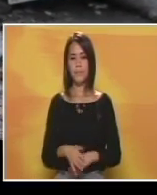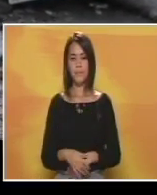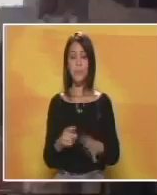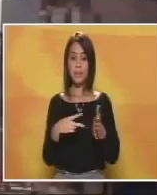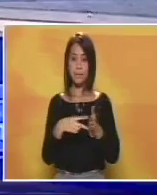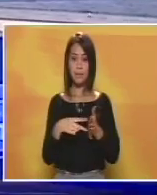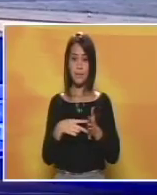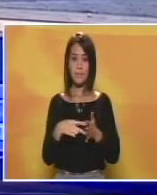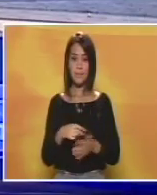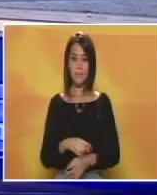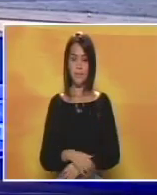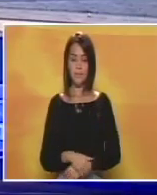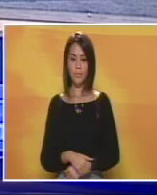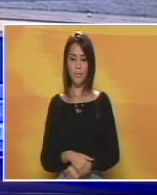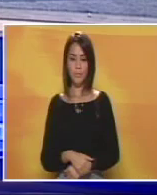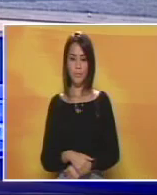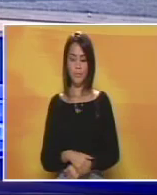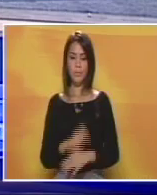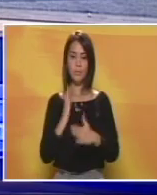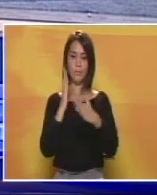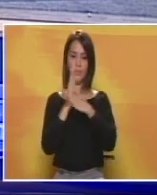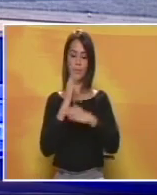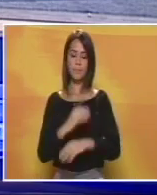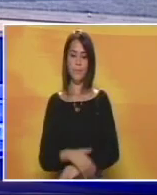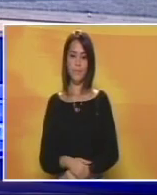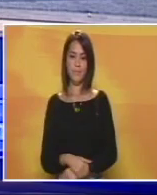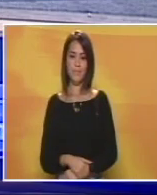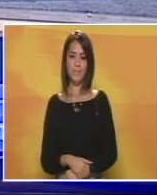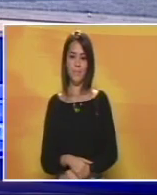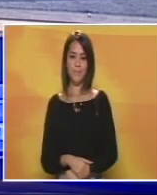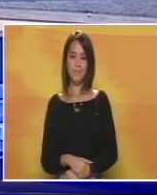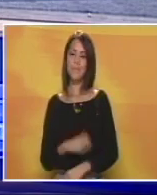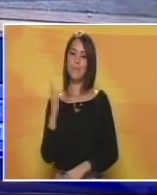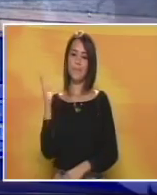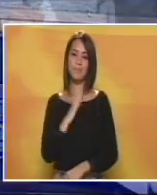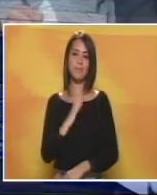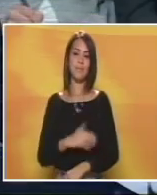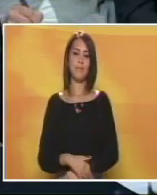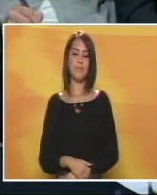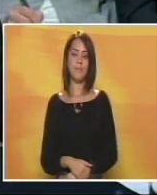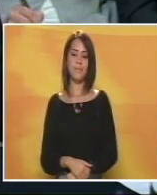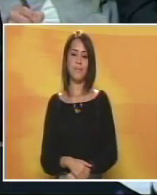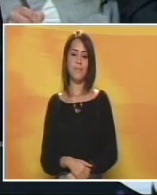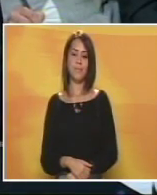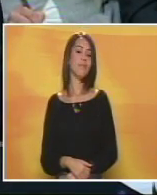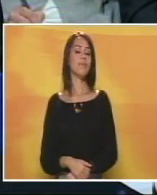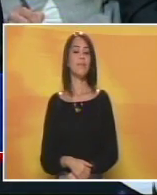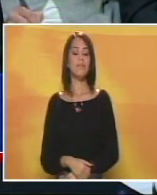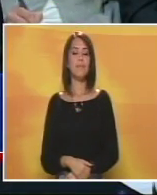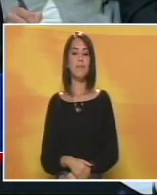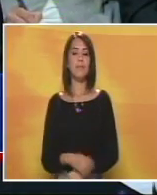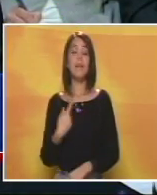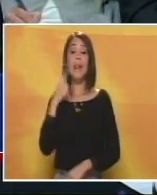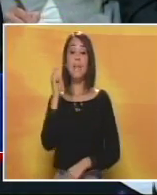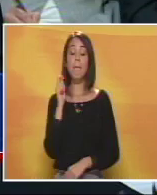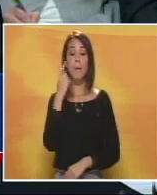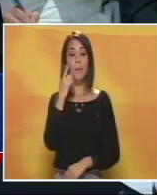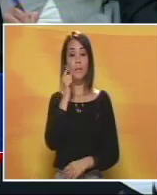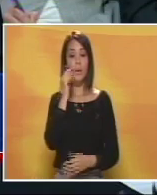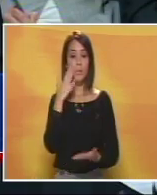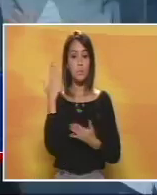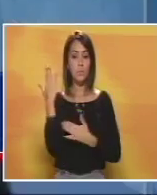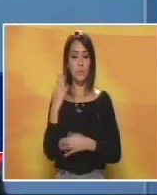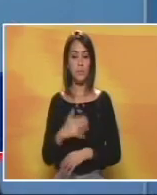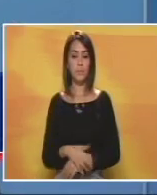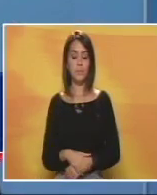Siria. Amigos, momento de hacer nuestra primera pausa. Al regreso. Apelará a la diplomacia. Director de